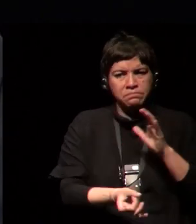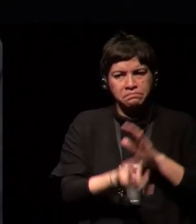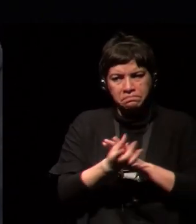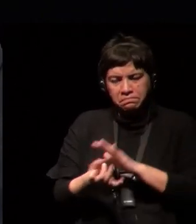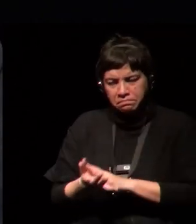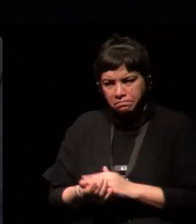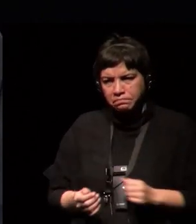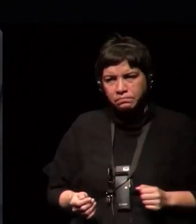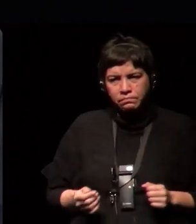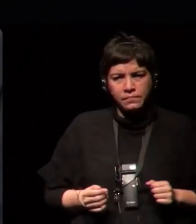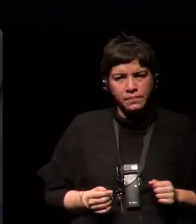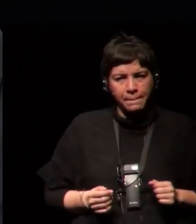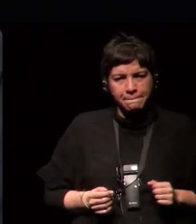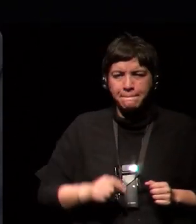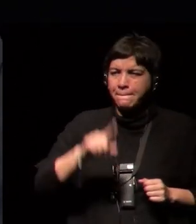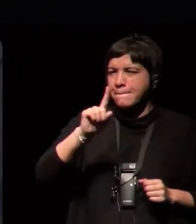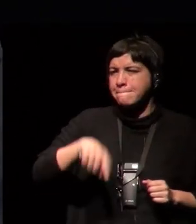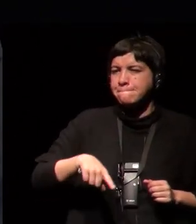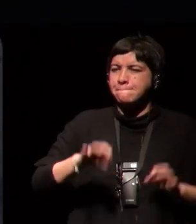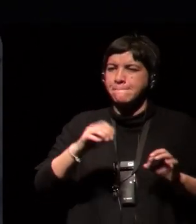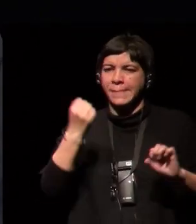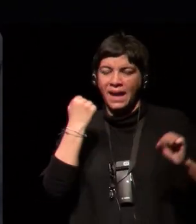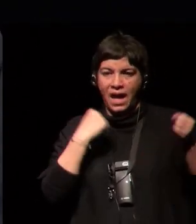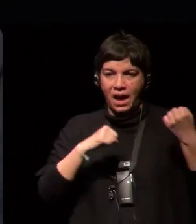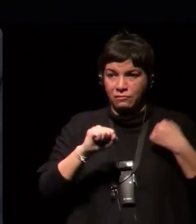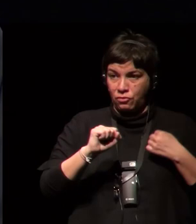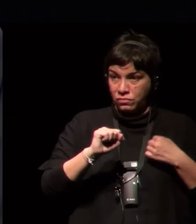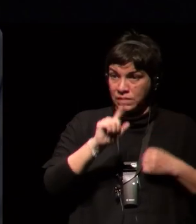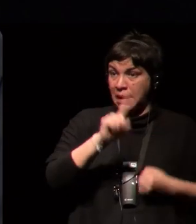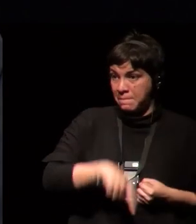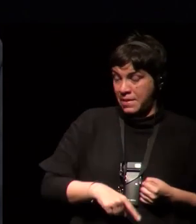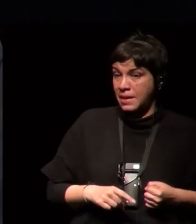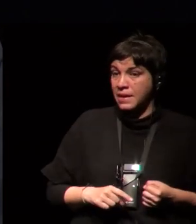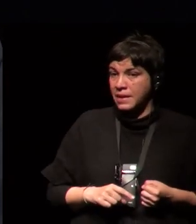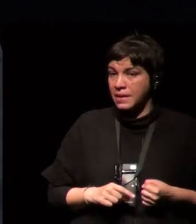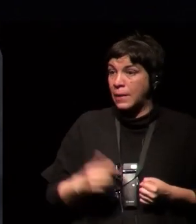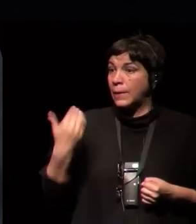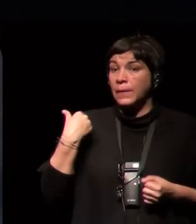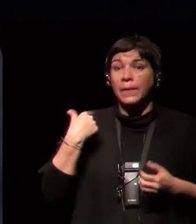también algunos actores. Que no habían pintado nunca antes y